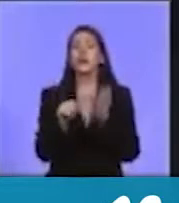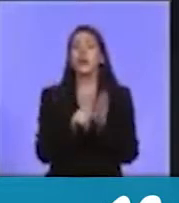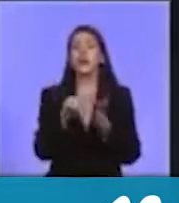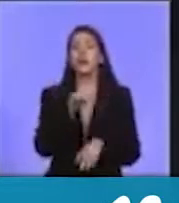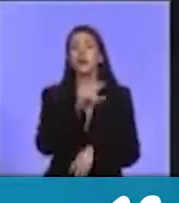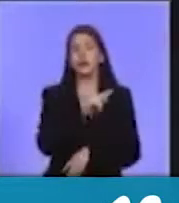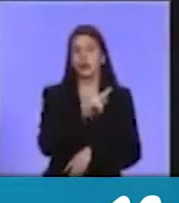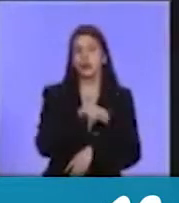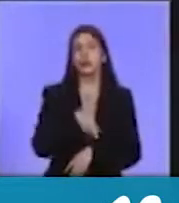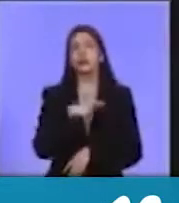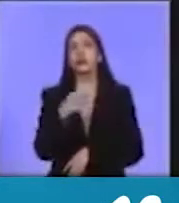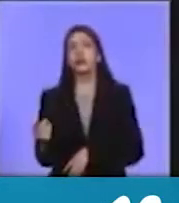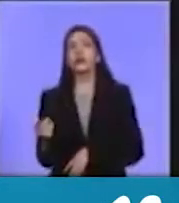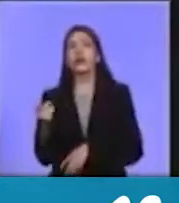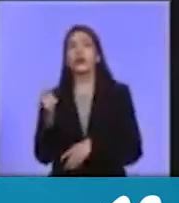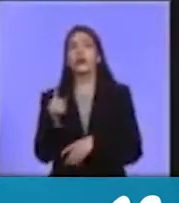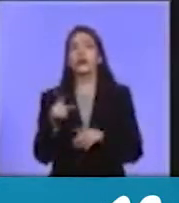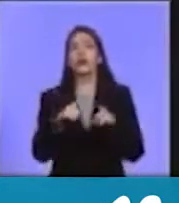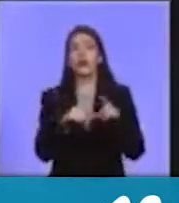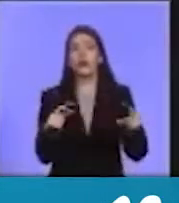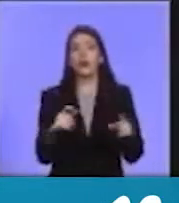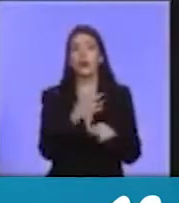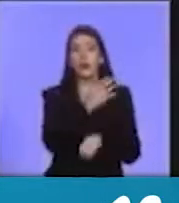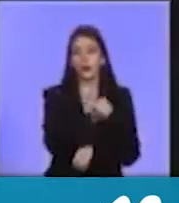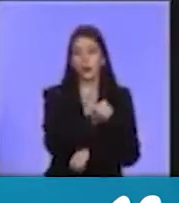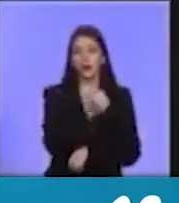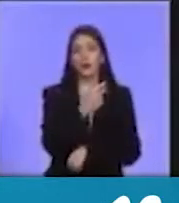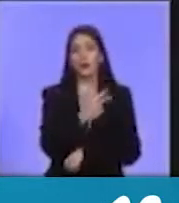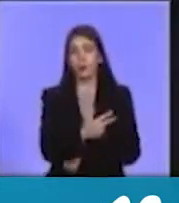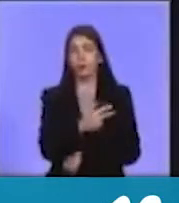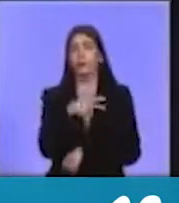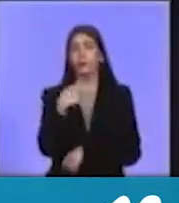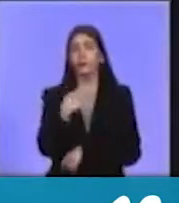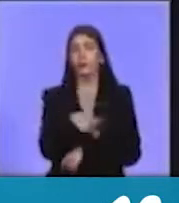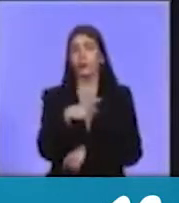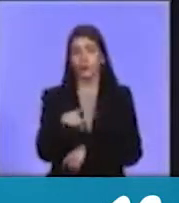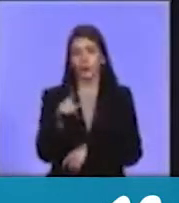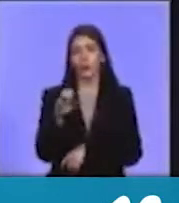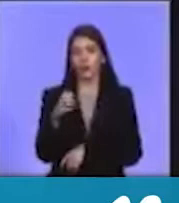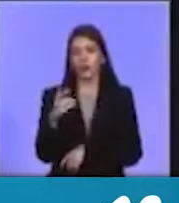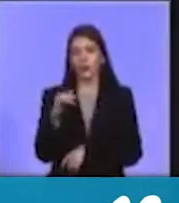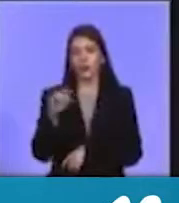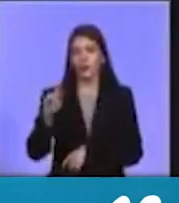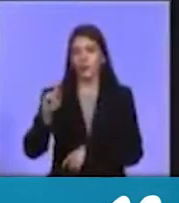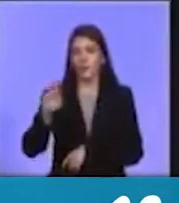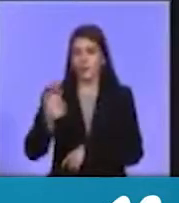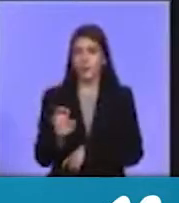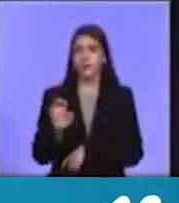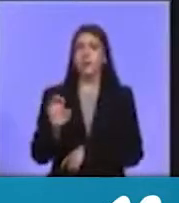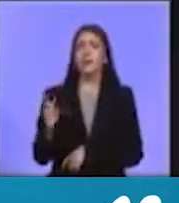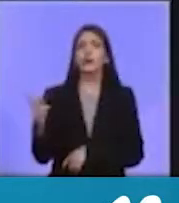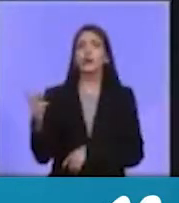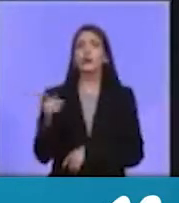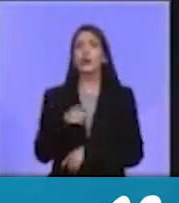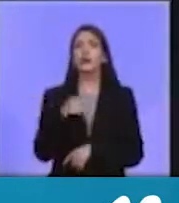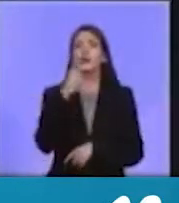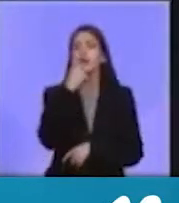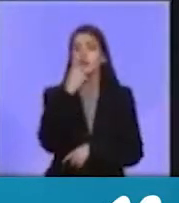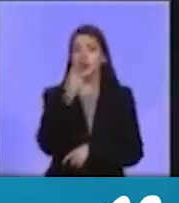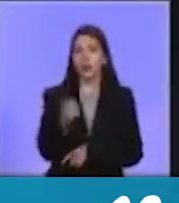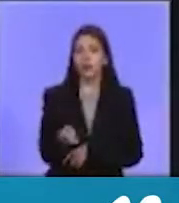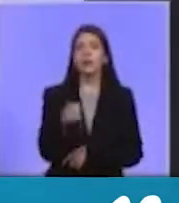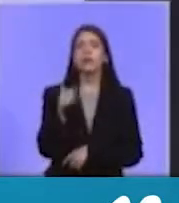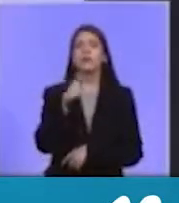del magistrado presidente José Luis Vargas Valdés. La propuesta tuvo el apoyo de la mayoría de los magistrados y en